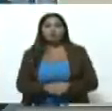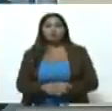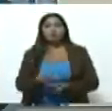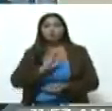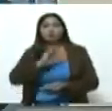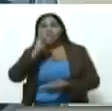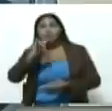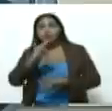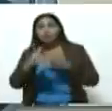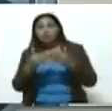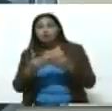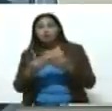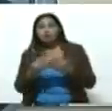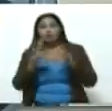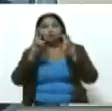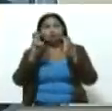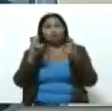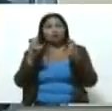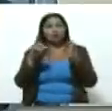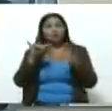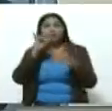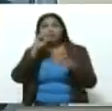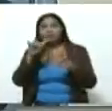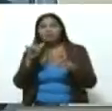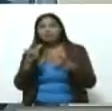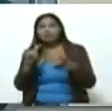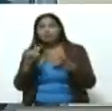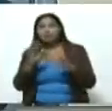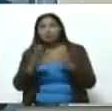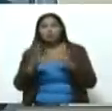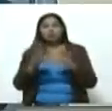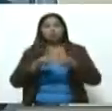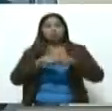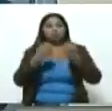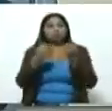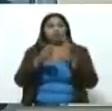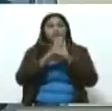denuncias sobre presuntas violaciones a derechos humanos. Pues bien, estamos preparando ya